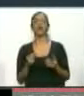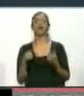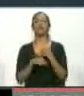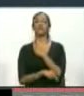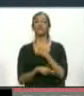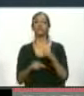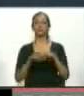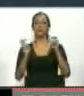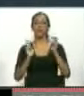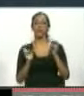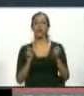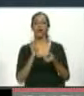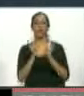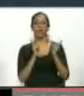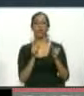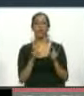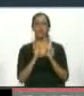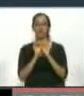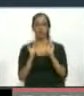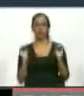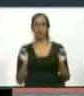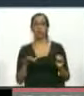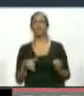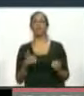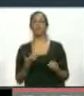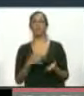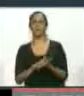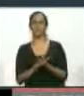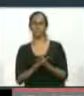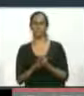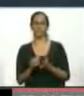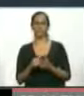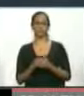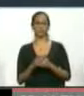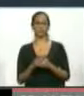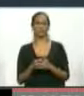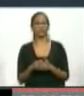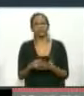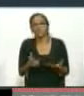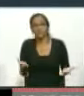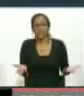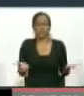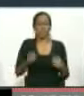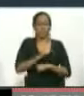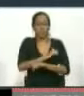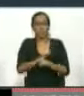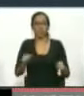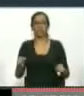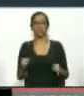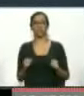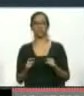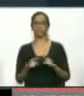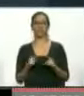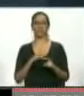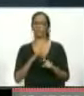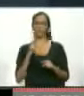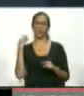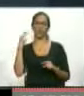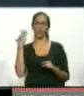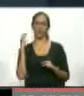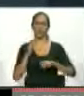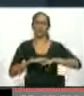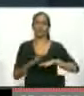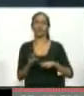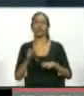está en que algunas de sus denuncias podrían resultar exageradas rocambolescas increíbles pero no en colombia porque